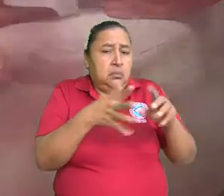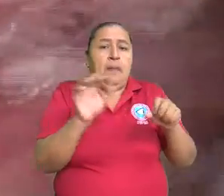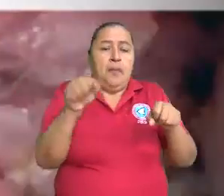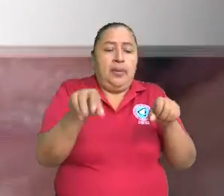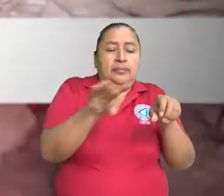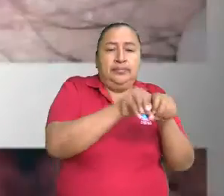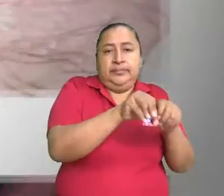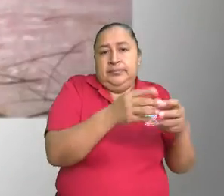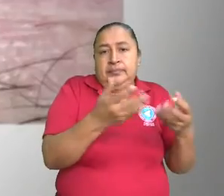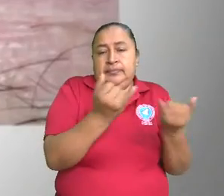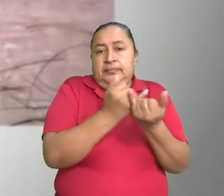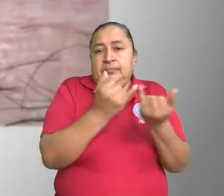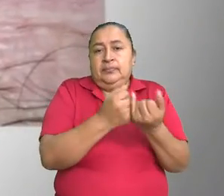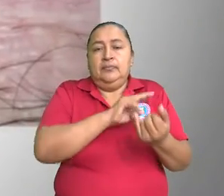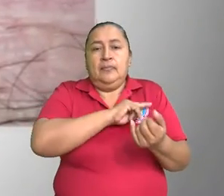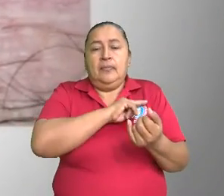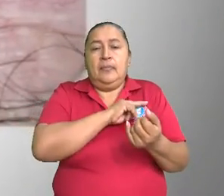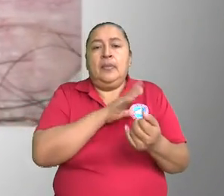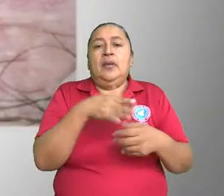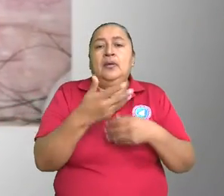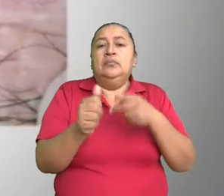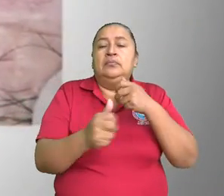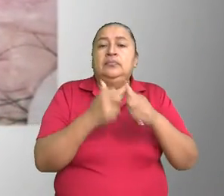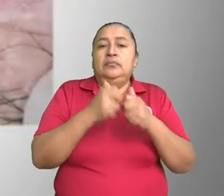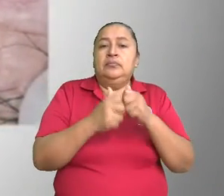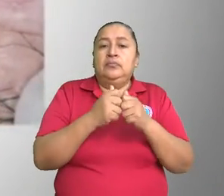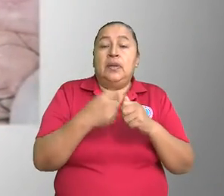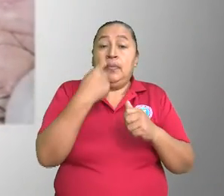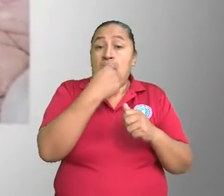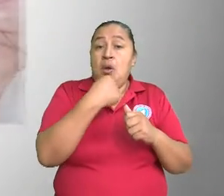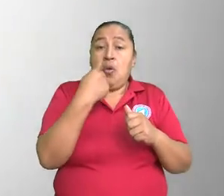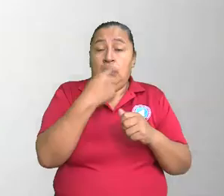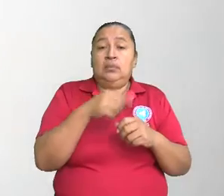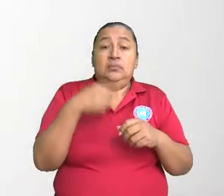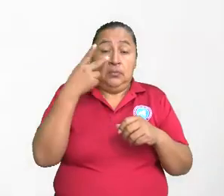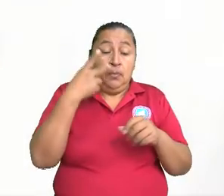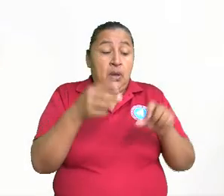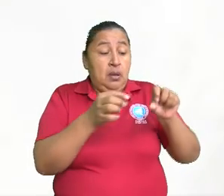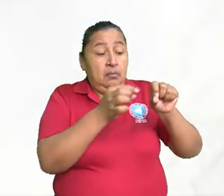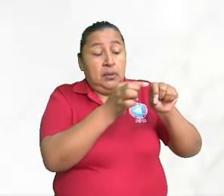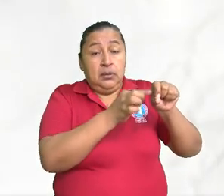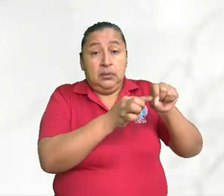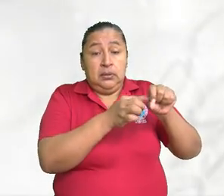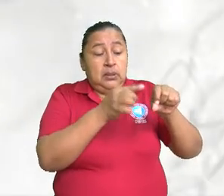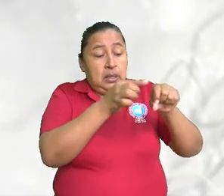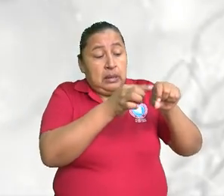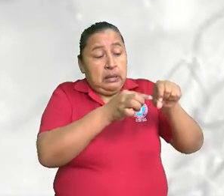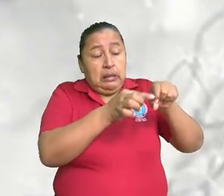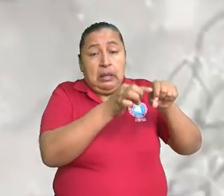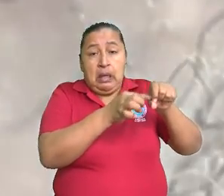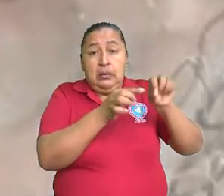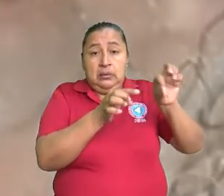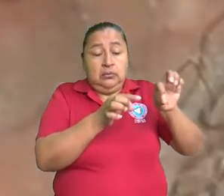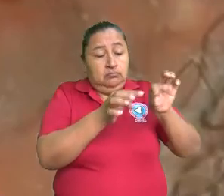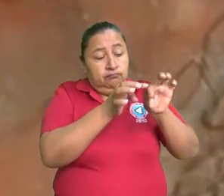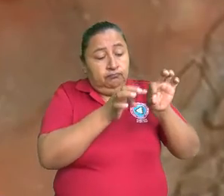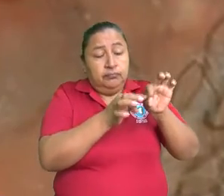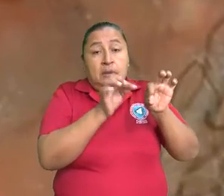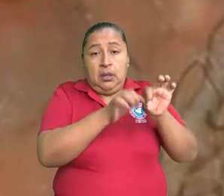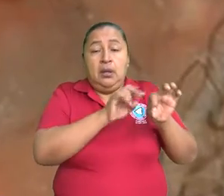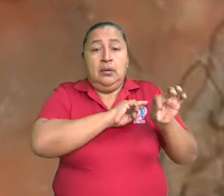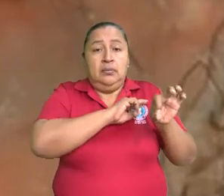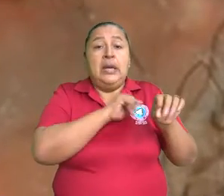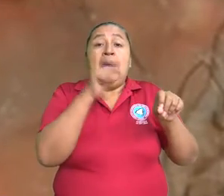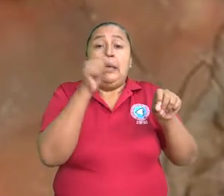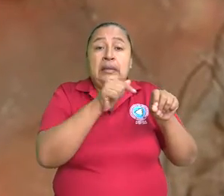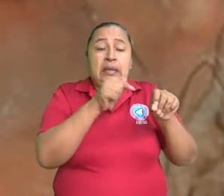puede. Existe también el problema en la boca, ahí está en el ano, si usted, en la entrada del ano, ahí y